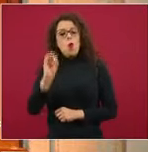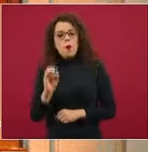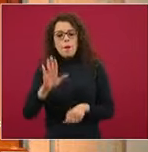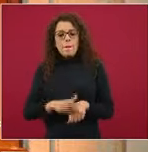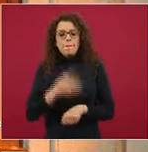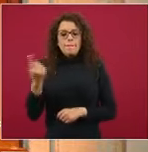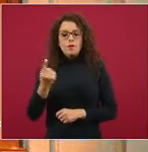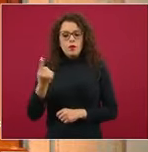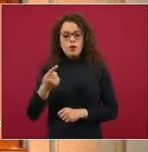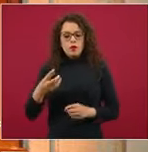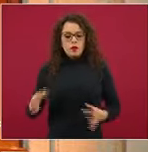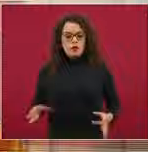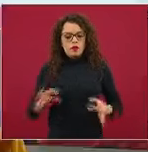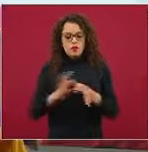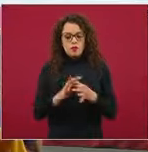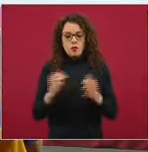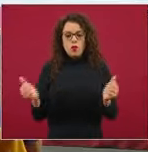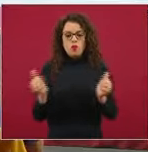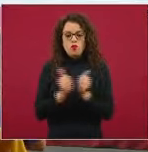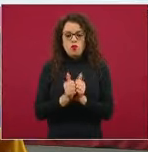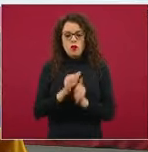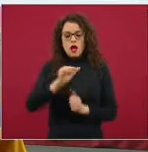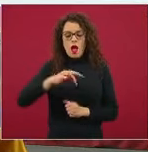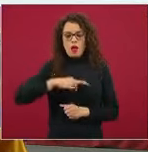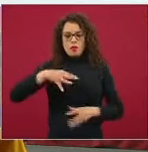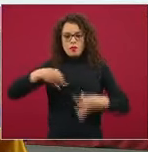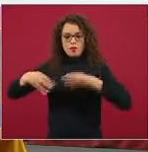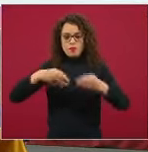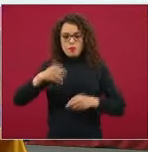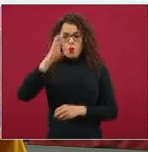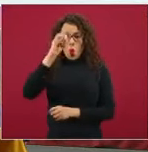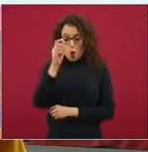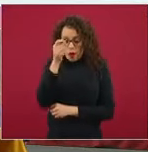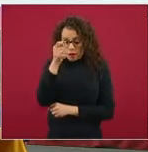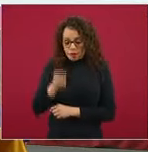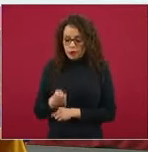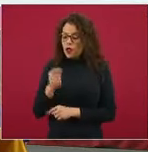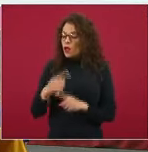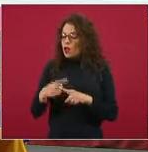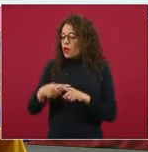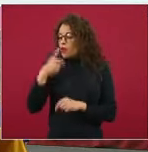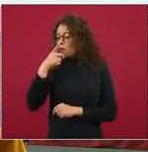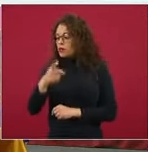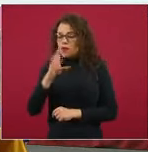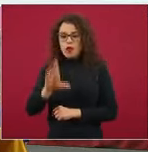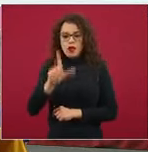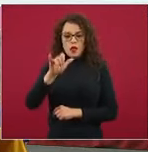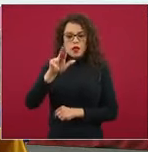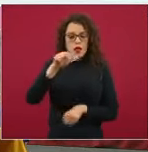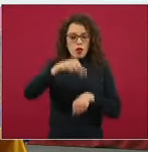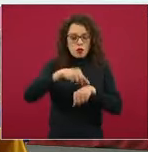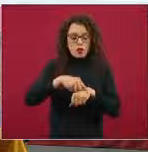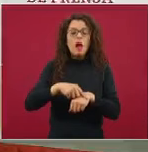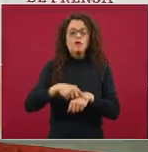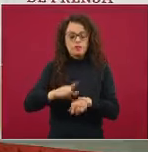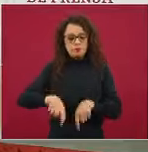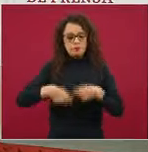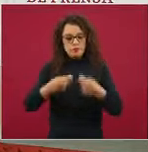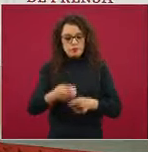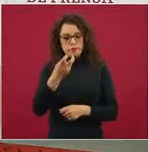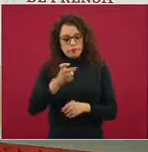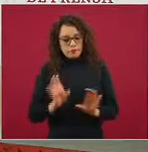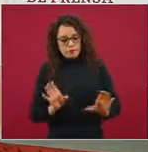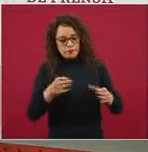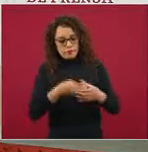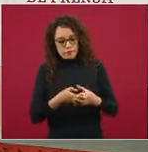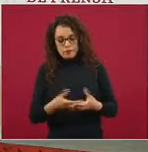asociación epidemiológica o de la dictaminación clínica se asignó esta clasificación, y para el día de hoy